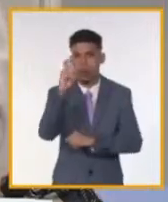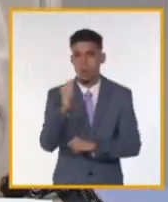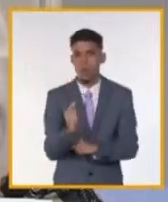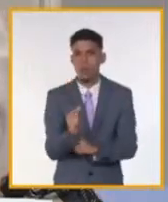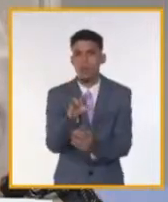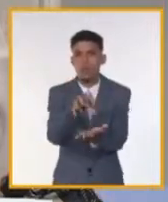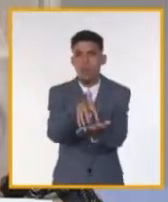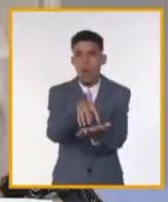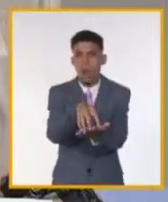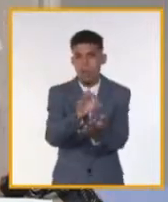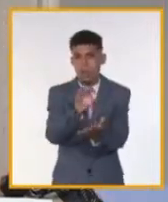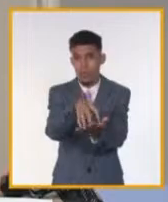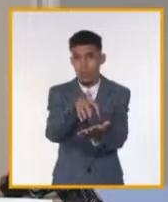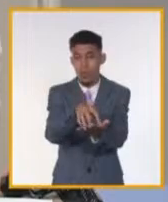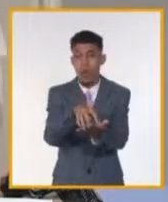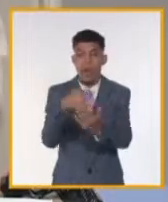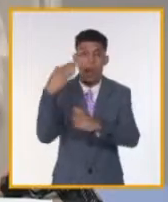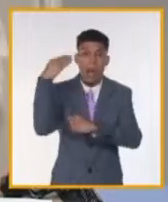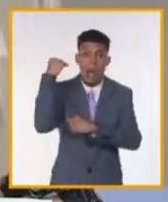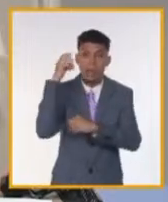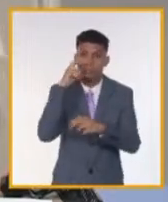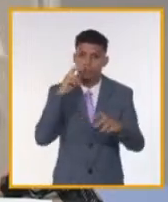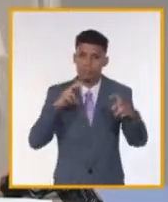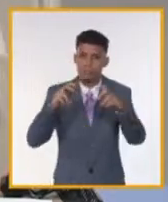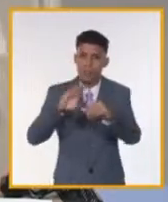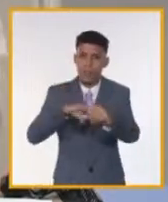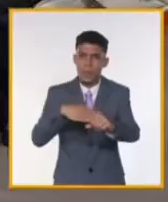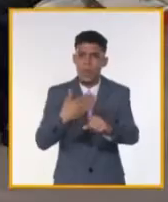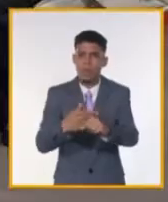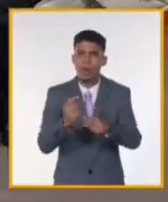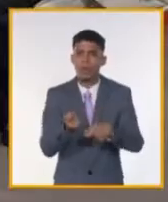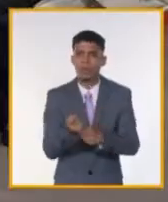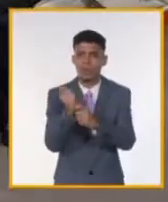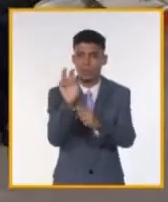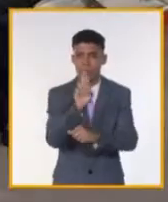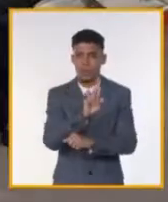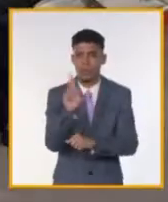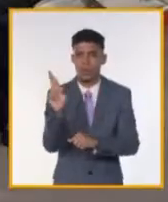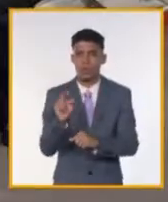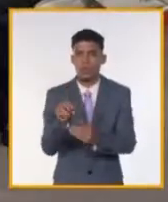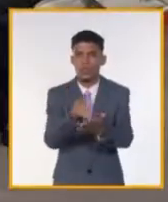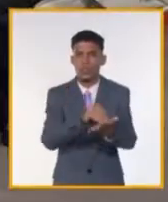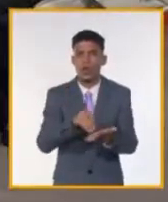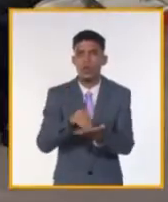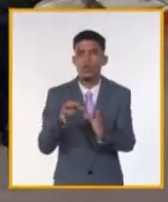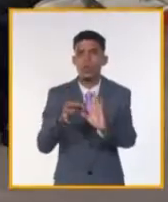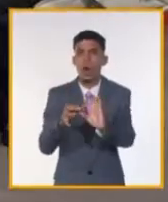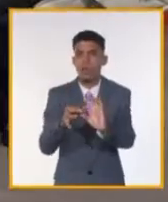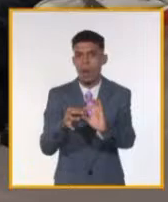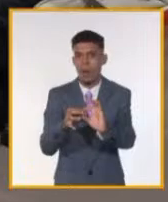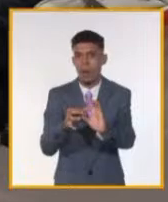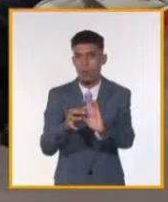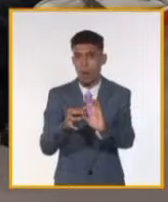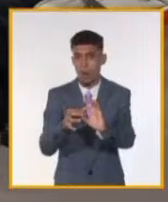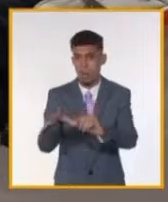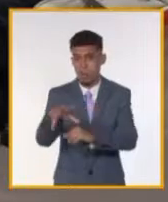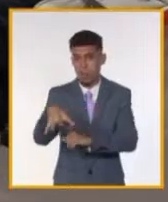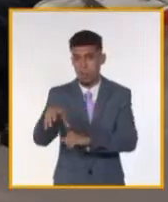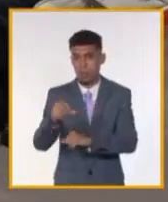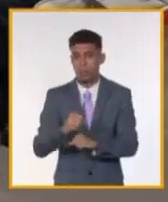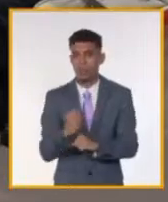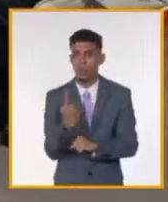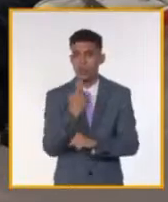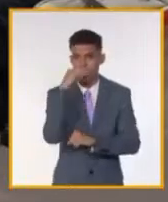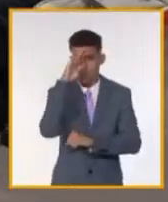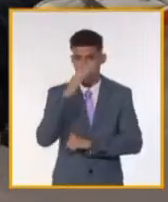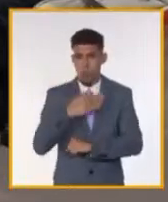que fue totalmente estudiado después de la revolución, después del triunfo de la revolución, que está en Guaymaro, yacimiento que descubrimos los cubanos en los